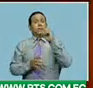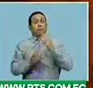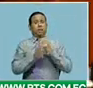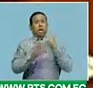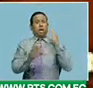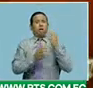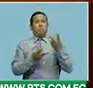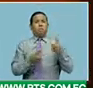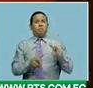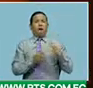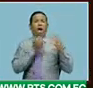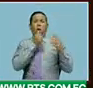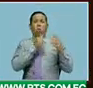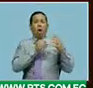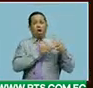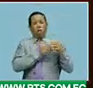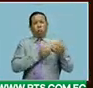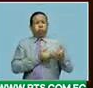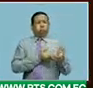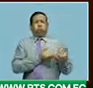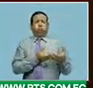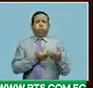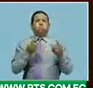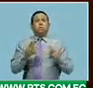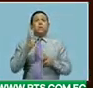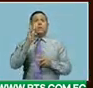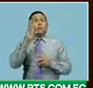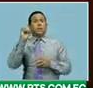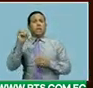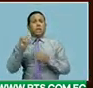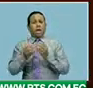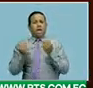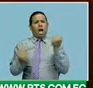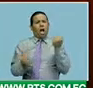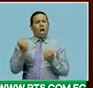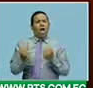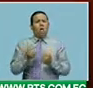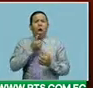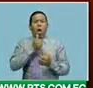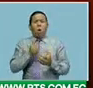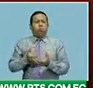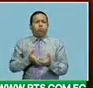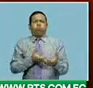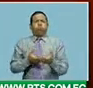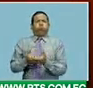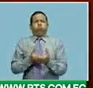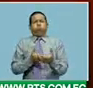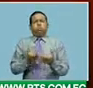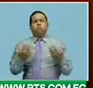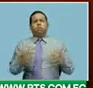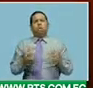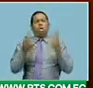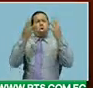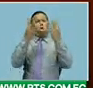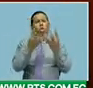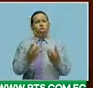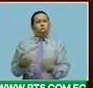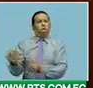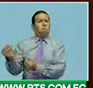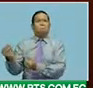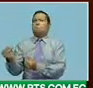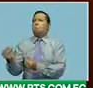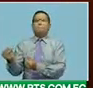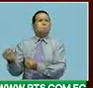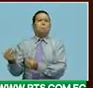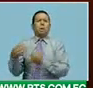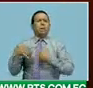y otros 60 vehículos motobombas, no han logrado todavía el objetivo, a pesar de que ya en un principio en el área